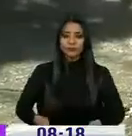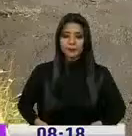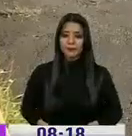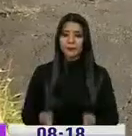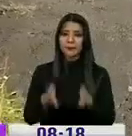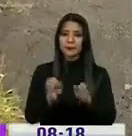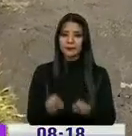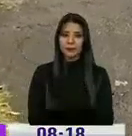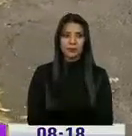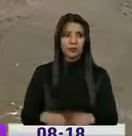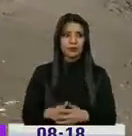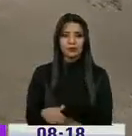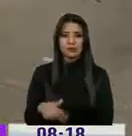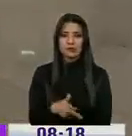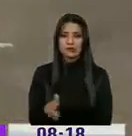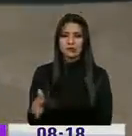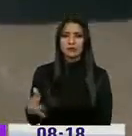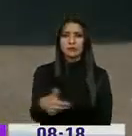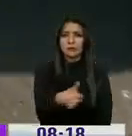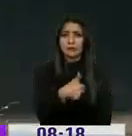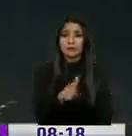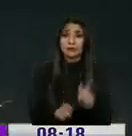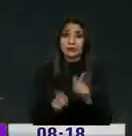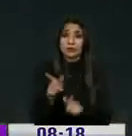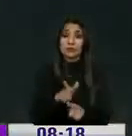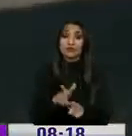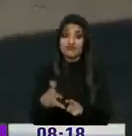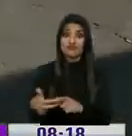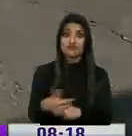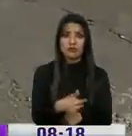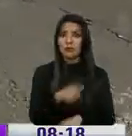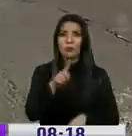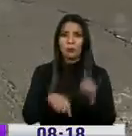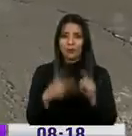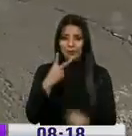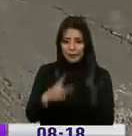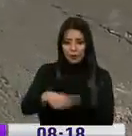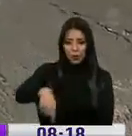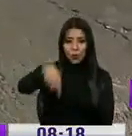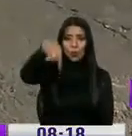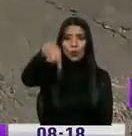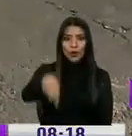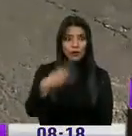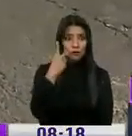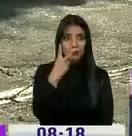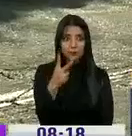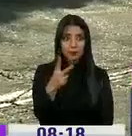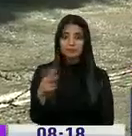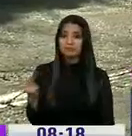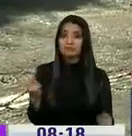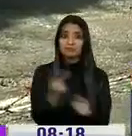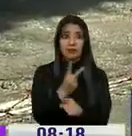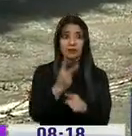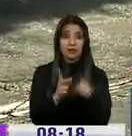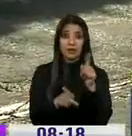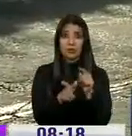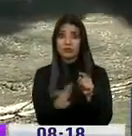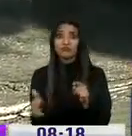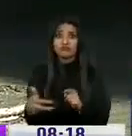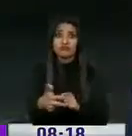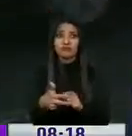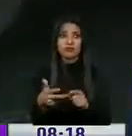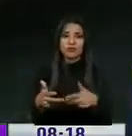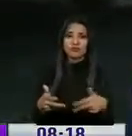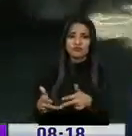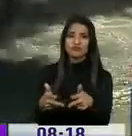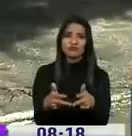vía, una sinuosa curva. Los conductores, al tomar la ruta, no pueden percatarse del daño vial existente. Muchos intentan esquivar los